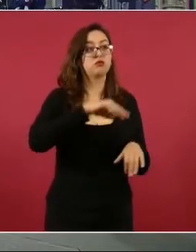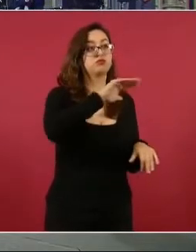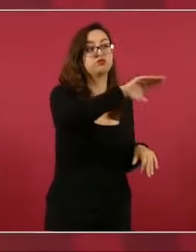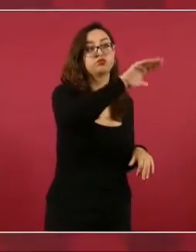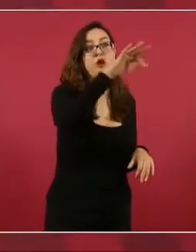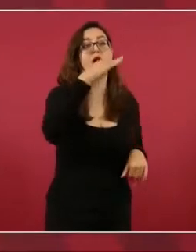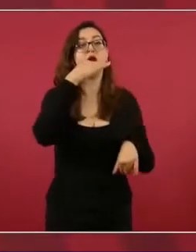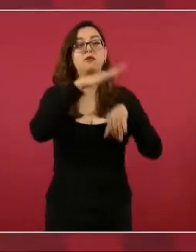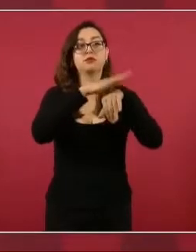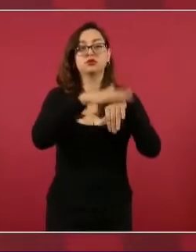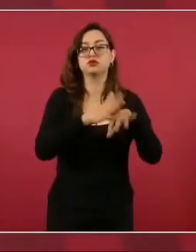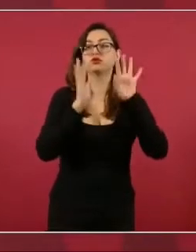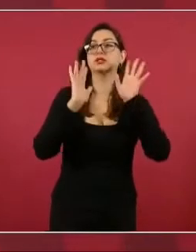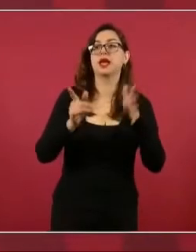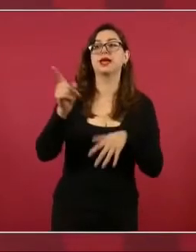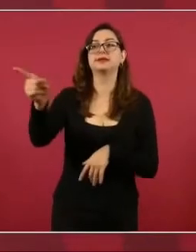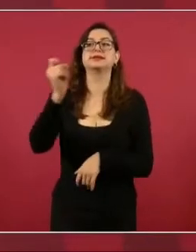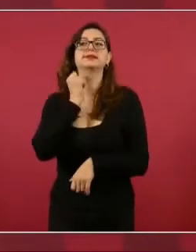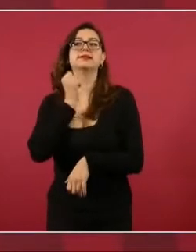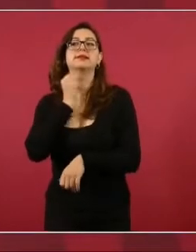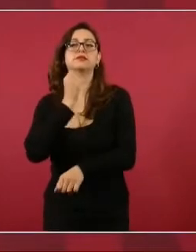ejerciera la presidencia de la República.